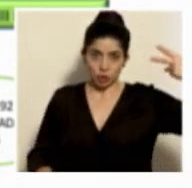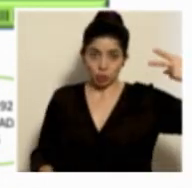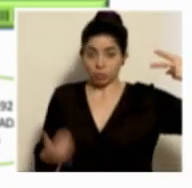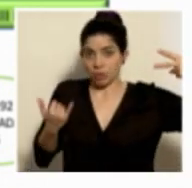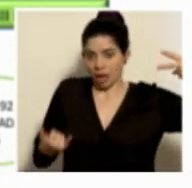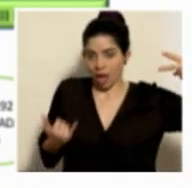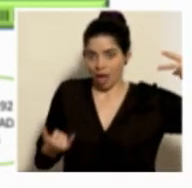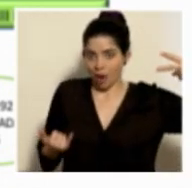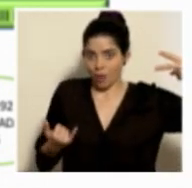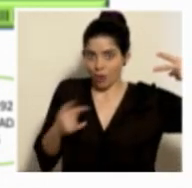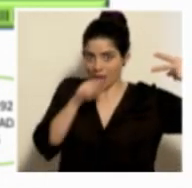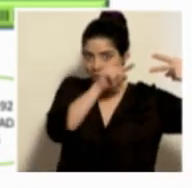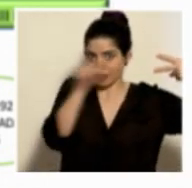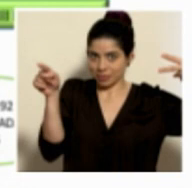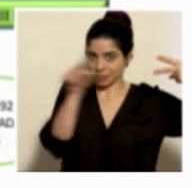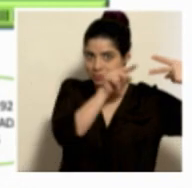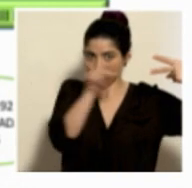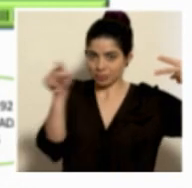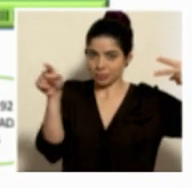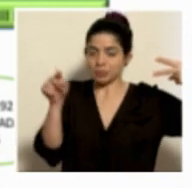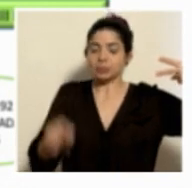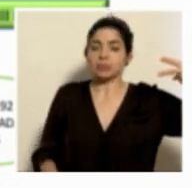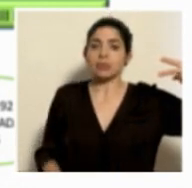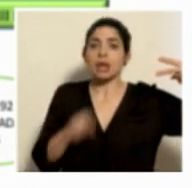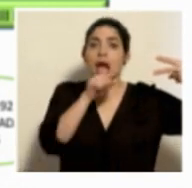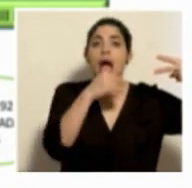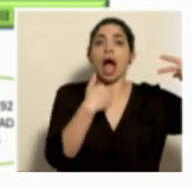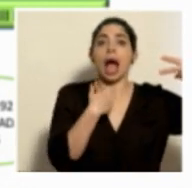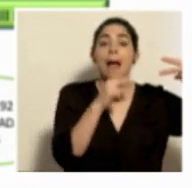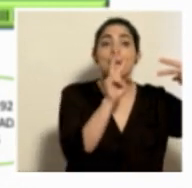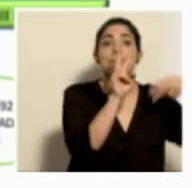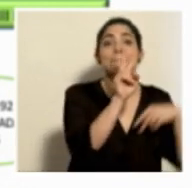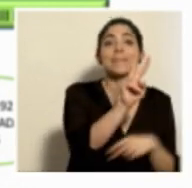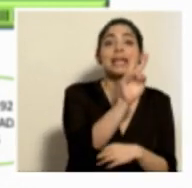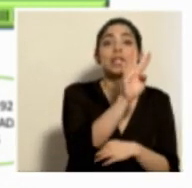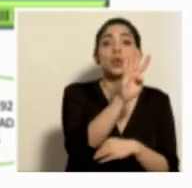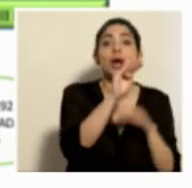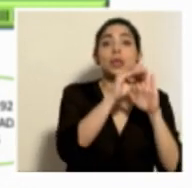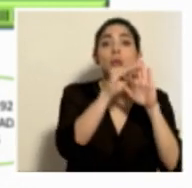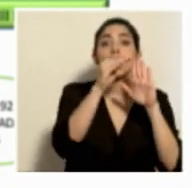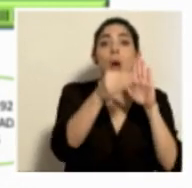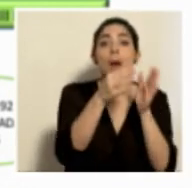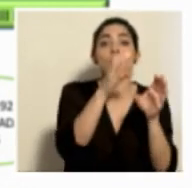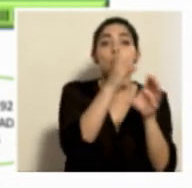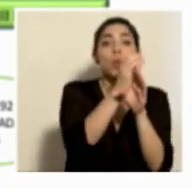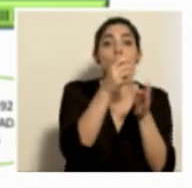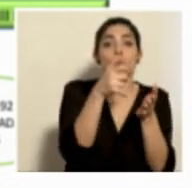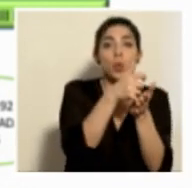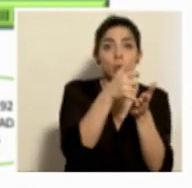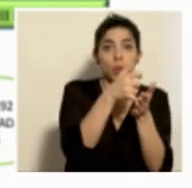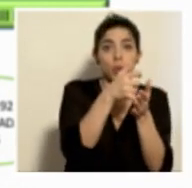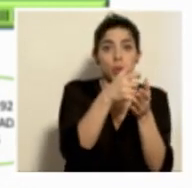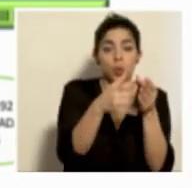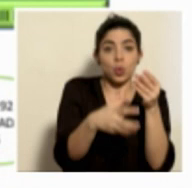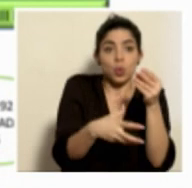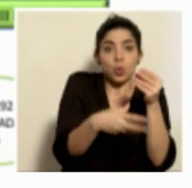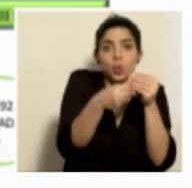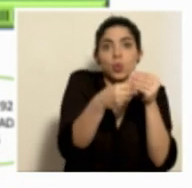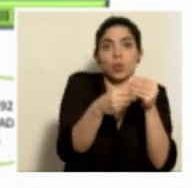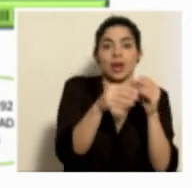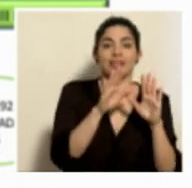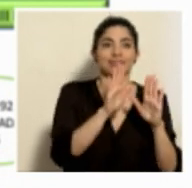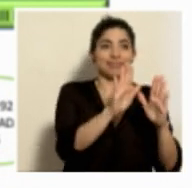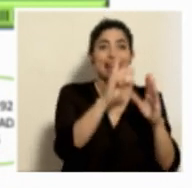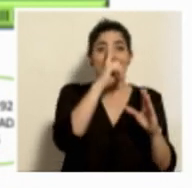ya incursionando, tenemos 24 camas UCI que se agregan a la capacidad